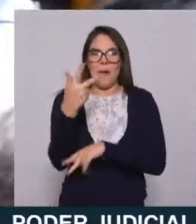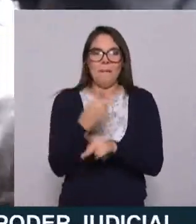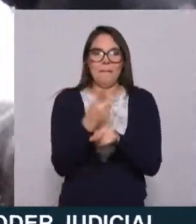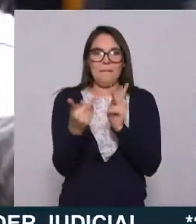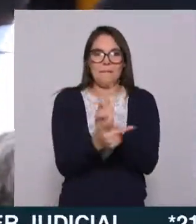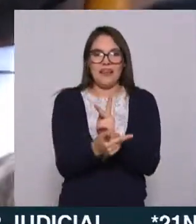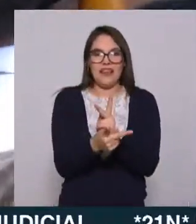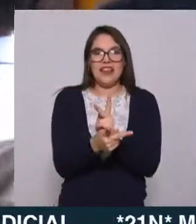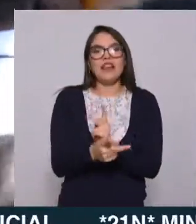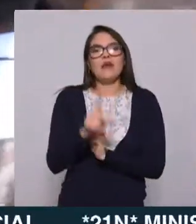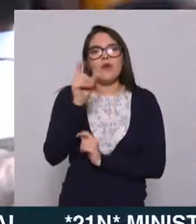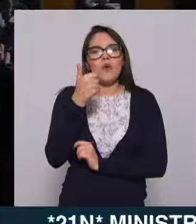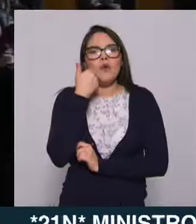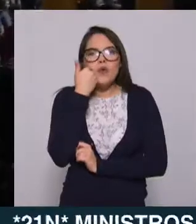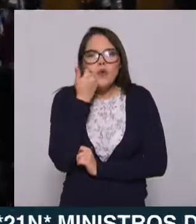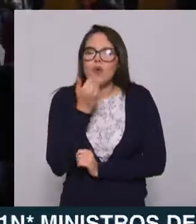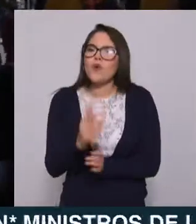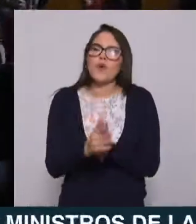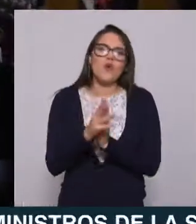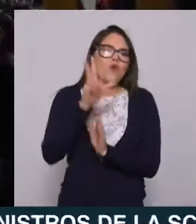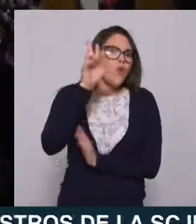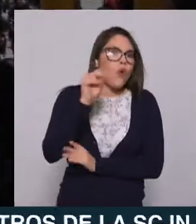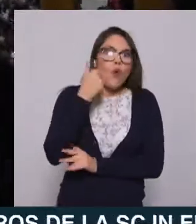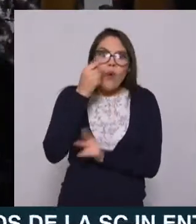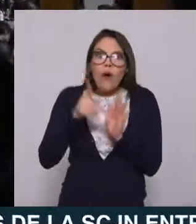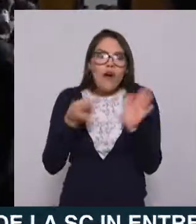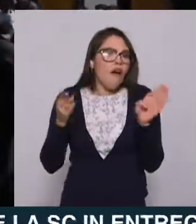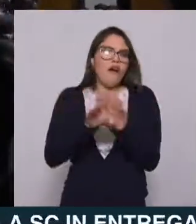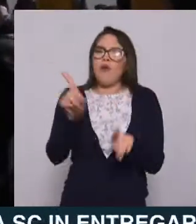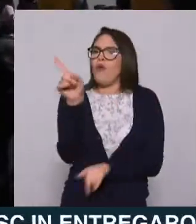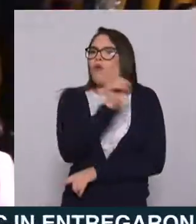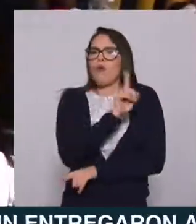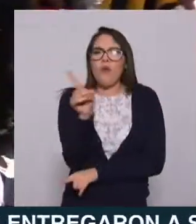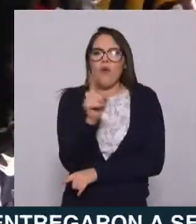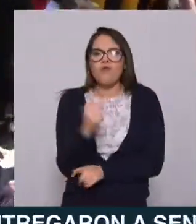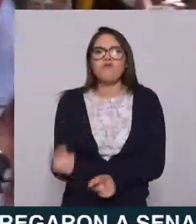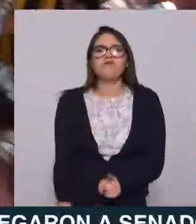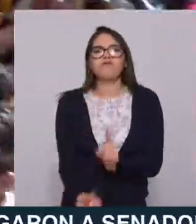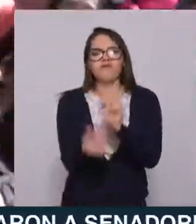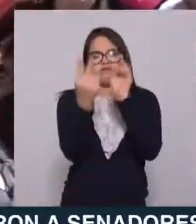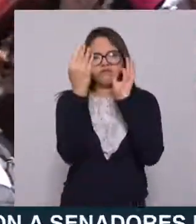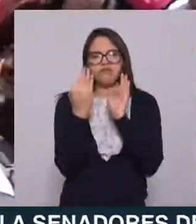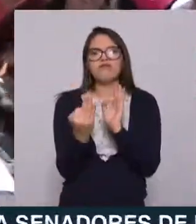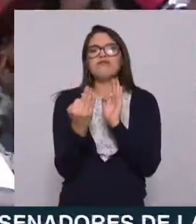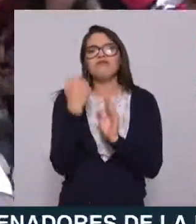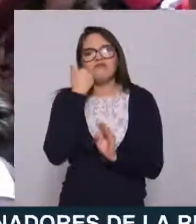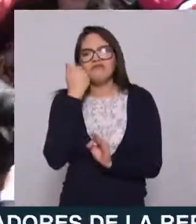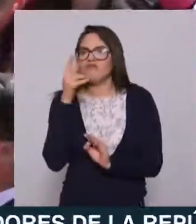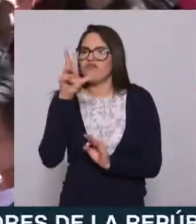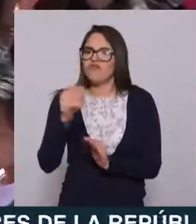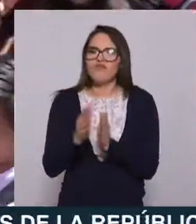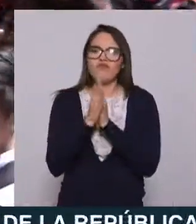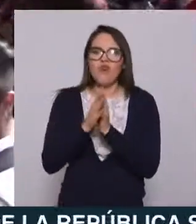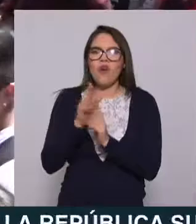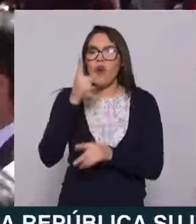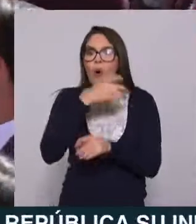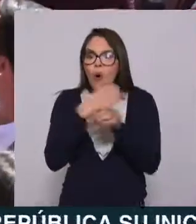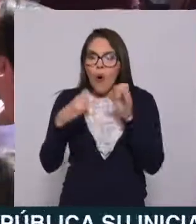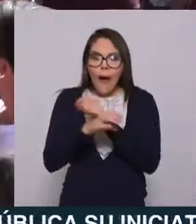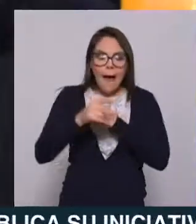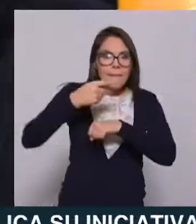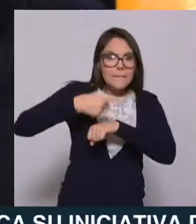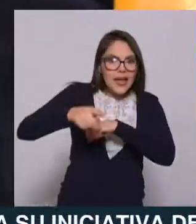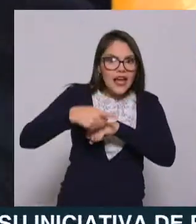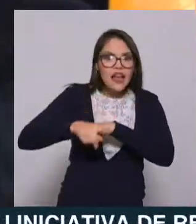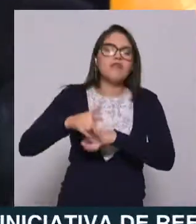quienes buscaron en asamblea impedir que la escuela fuera cerrada. Se enfrentaron a los paristas y consiguieron despojarlos de objetos peligrosos. Les